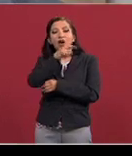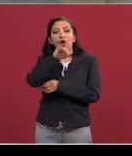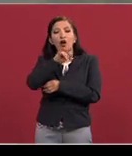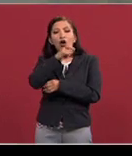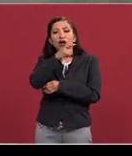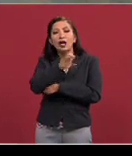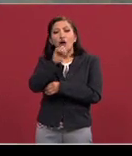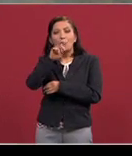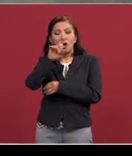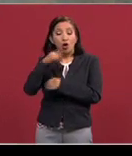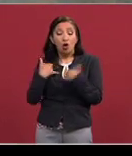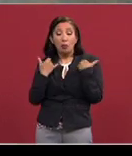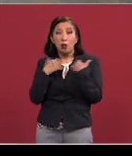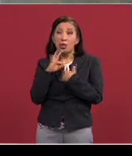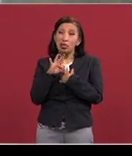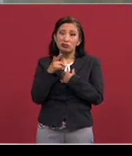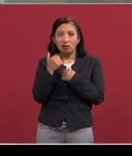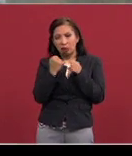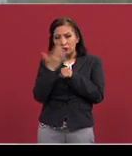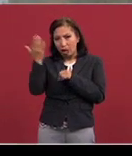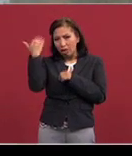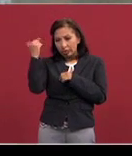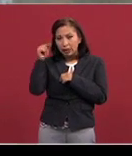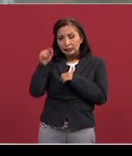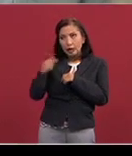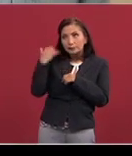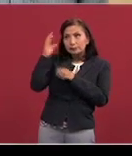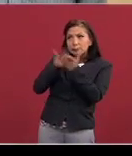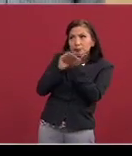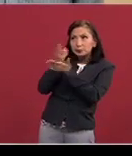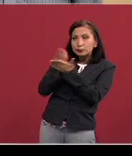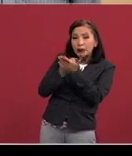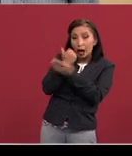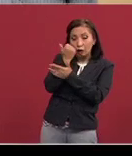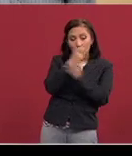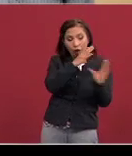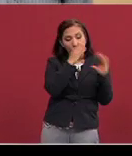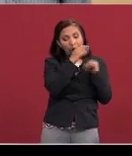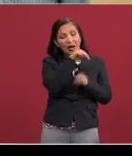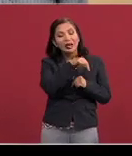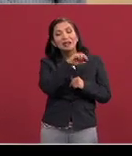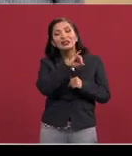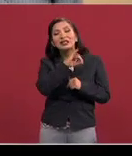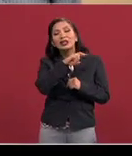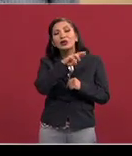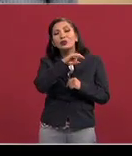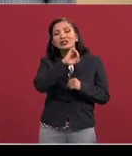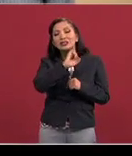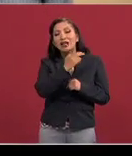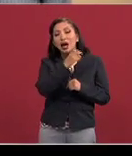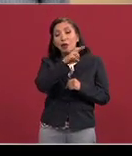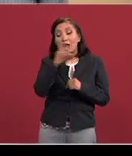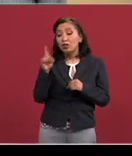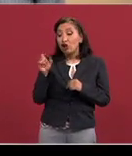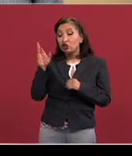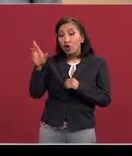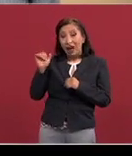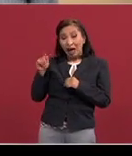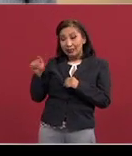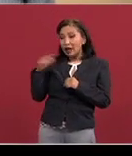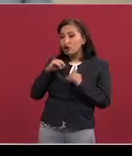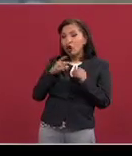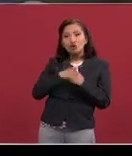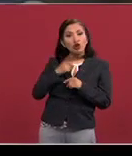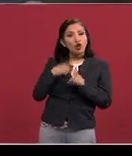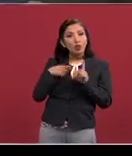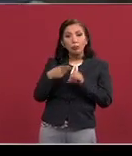Obregón, un joven de 47 años, alumno de Nishizawa, y que hay que ver que el doctor Atl no es producto